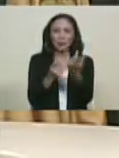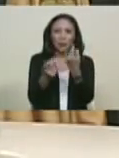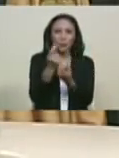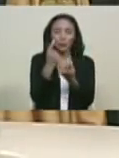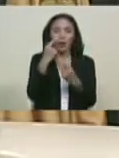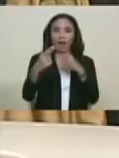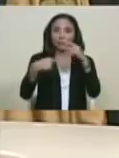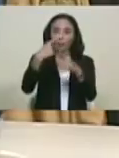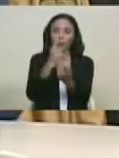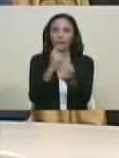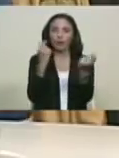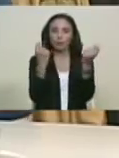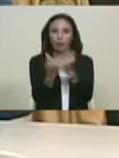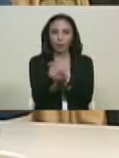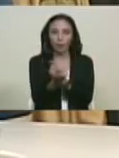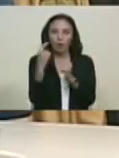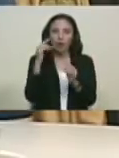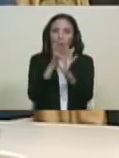instalaron